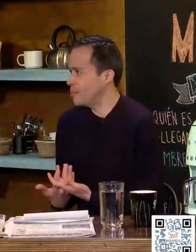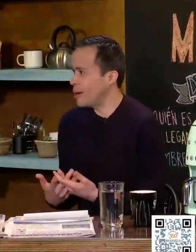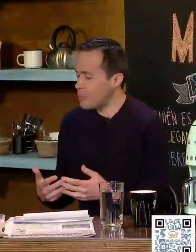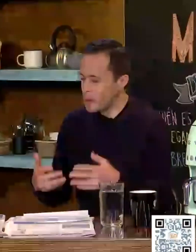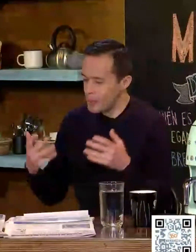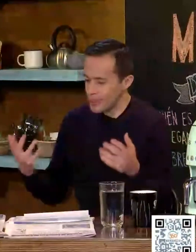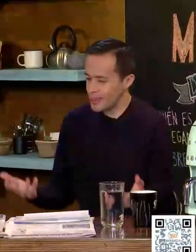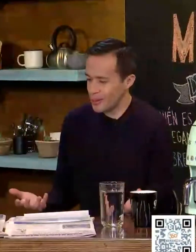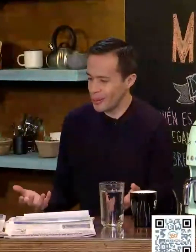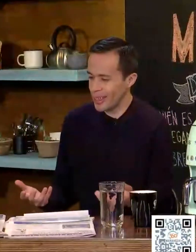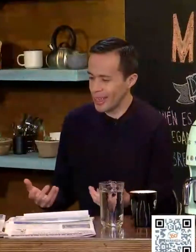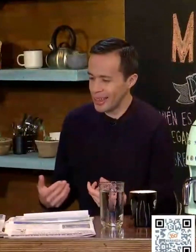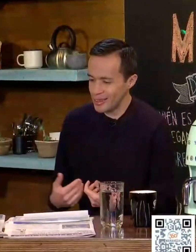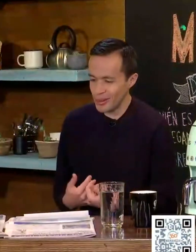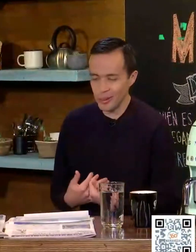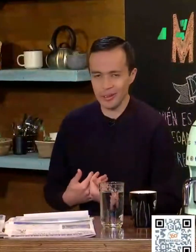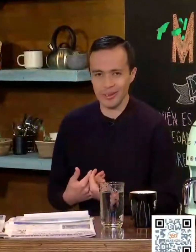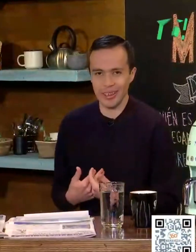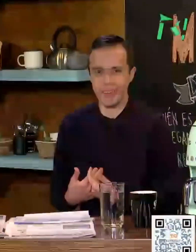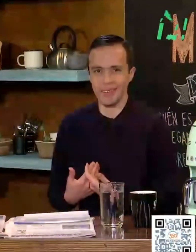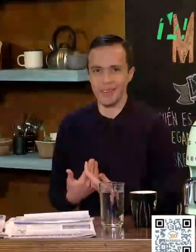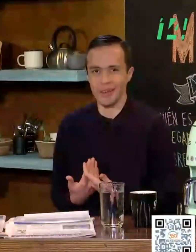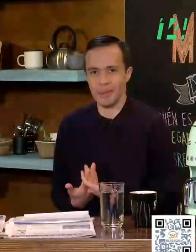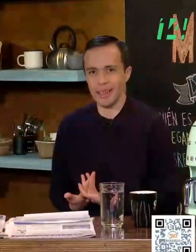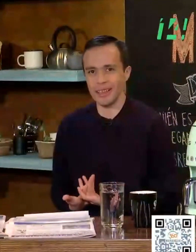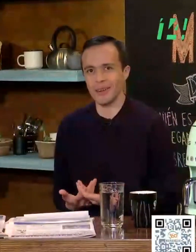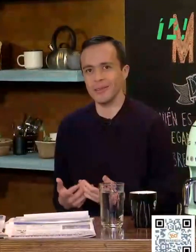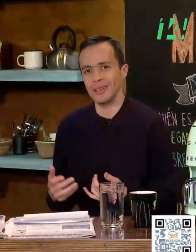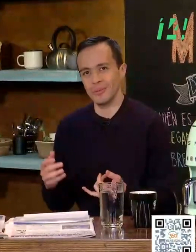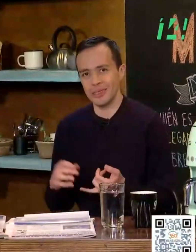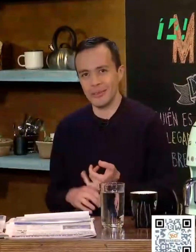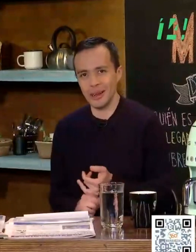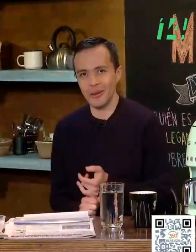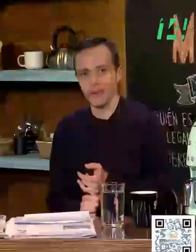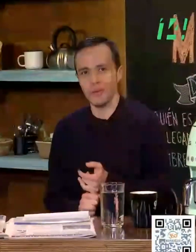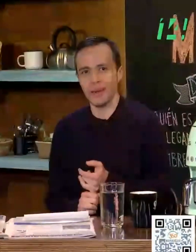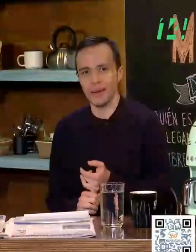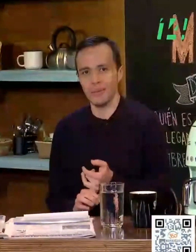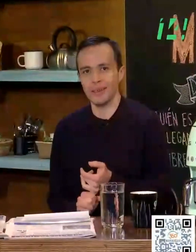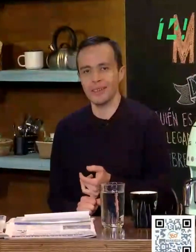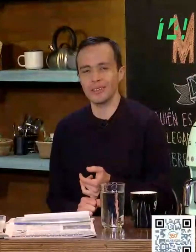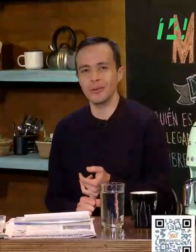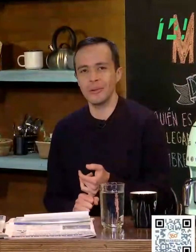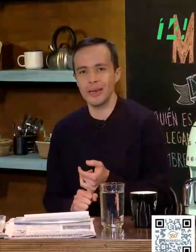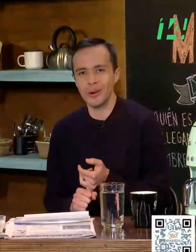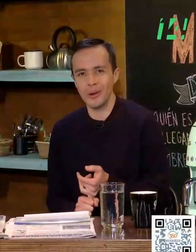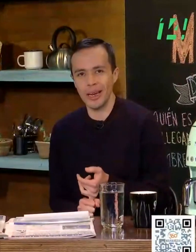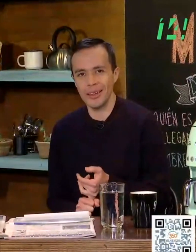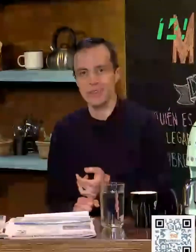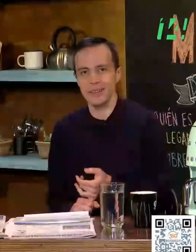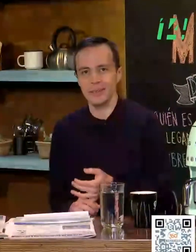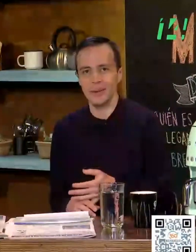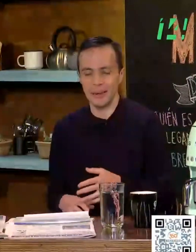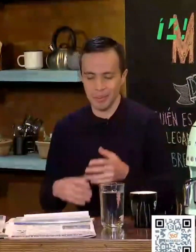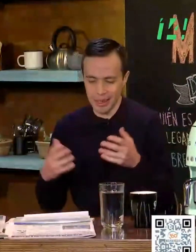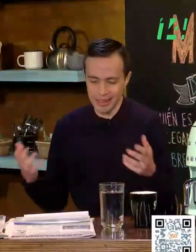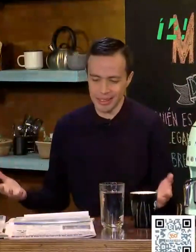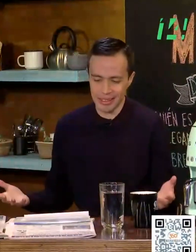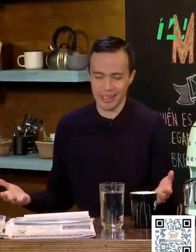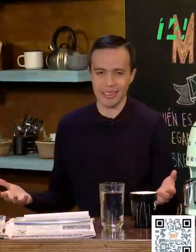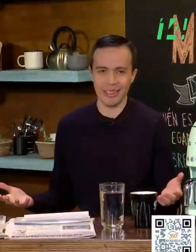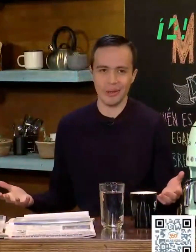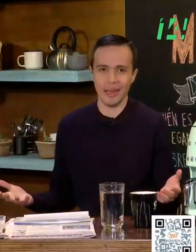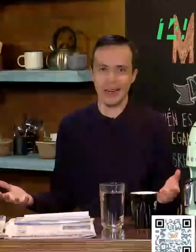verdad Pero a propósito de esto Felipe Calderón después trabajo para empresas como iberdrola para